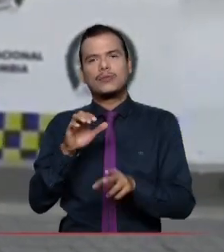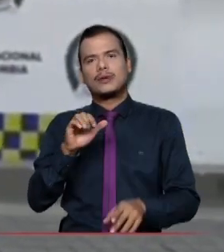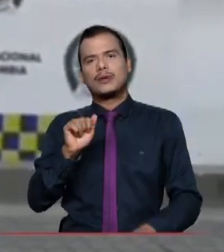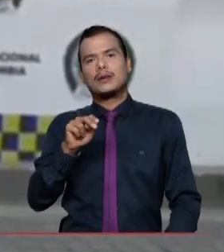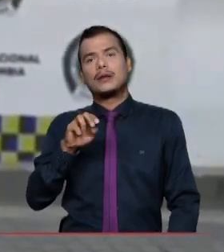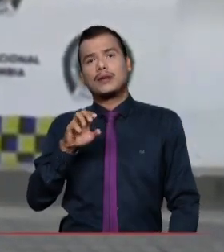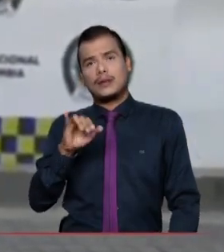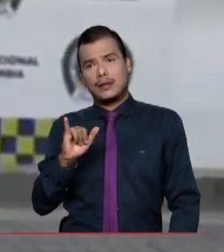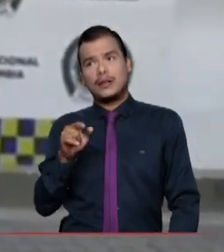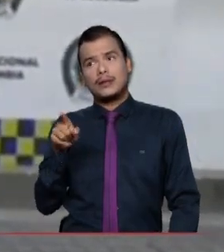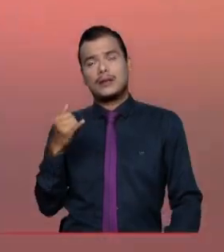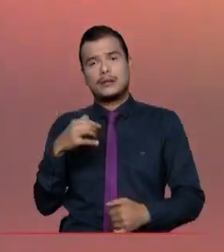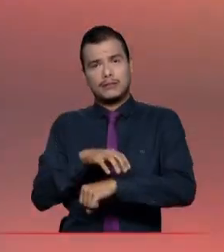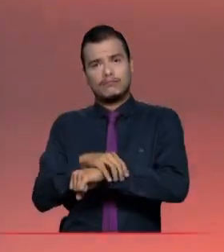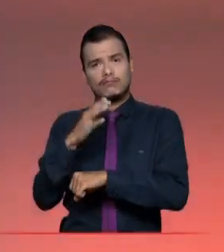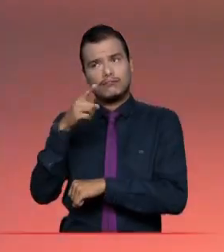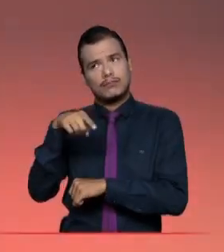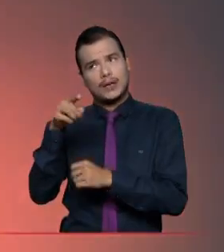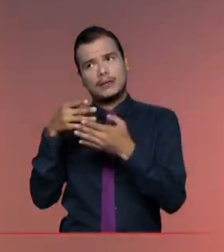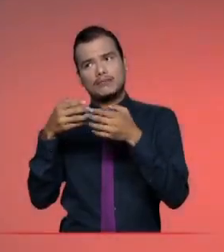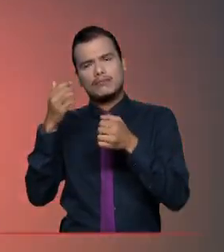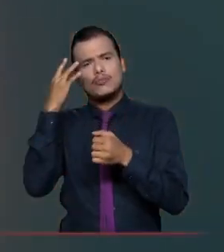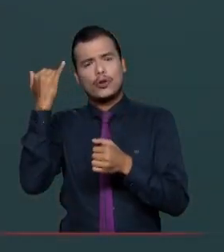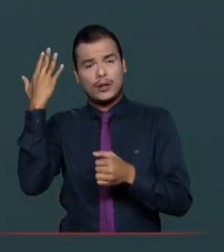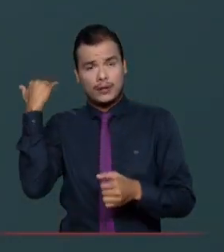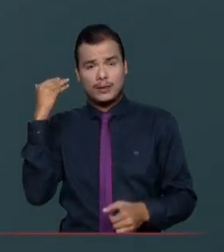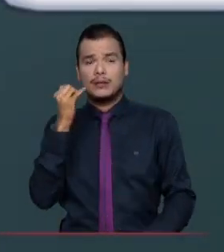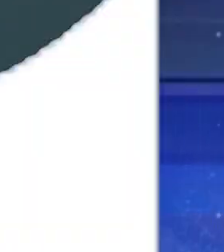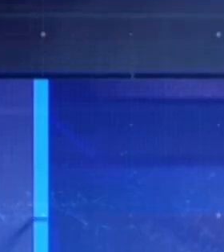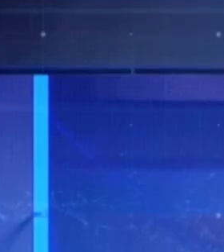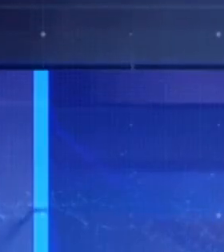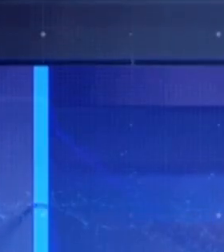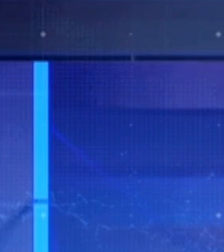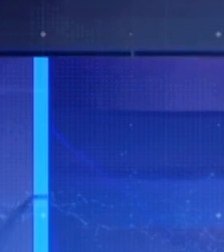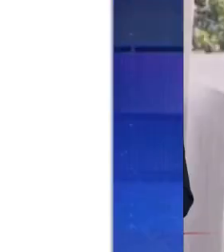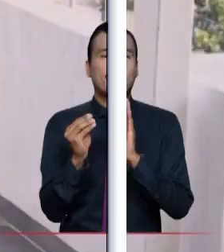varios antecedentes y un juez lo envió a la cárcel.